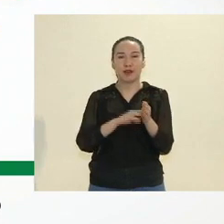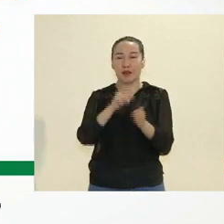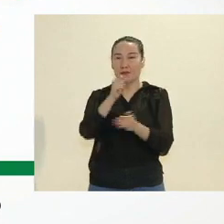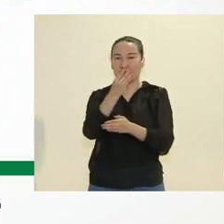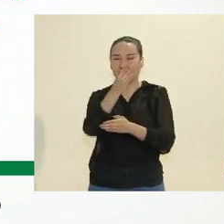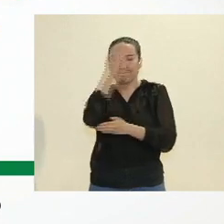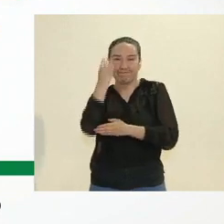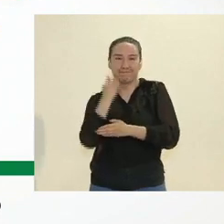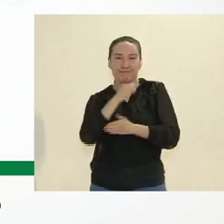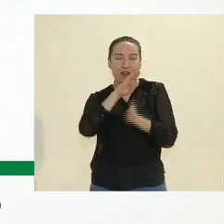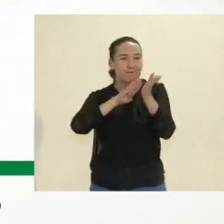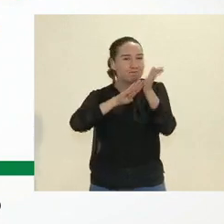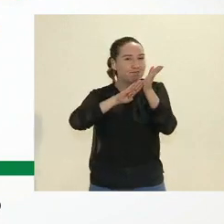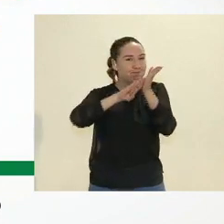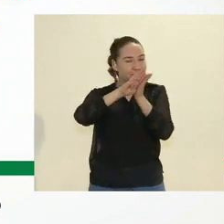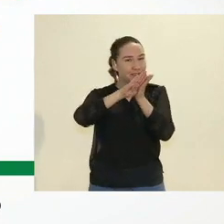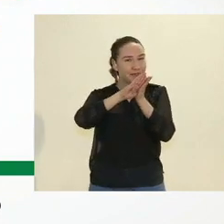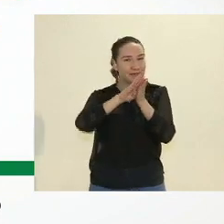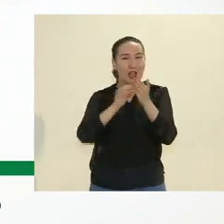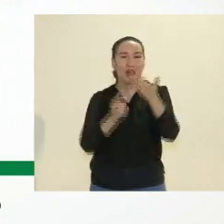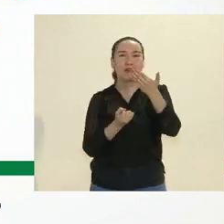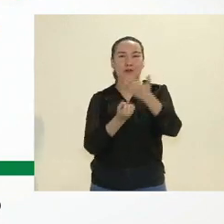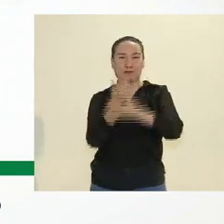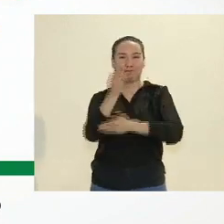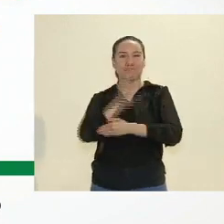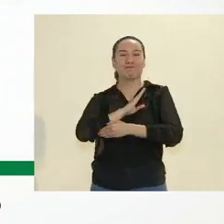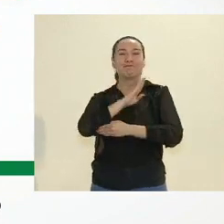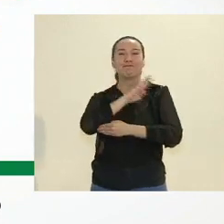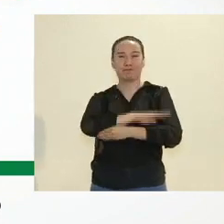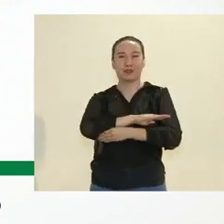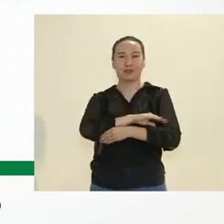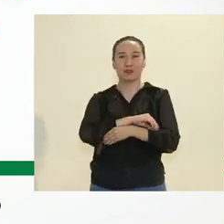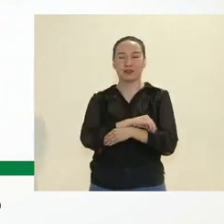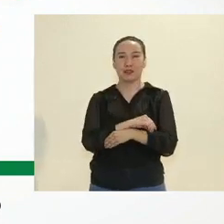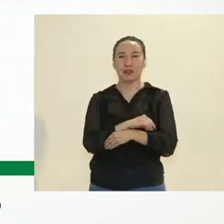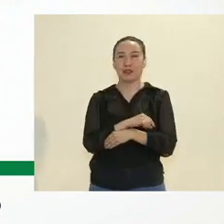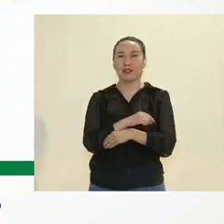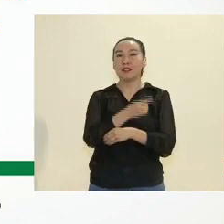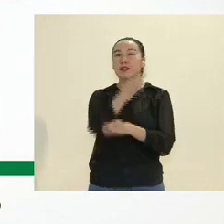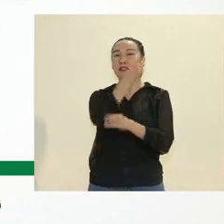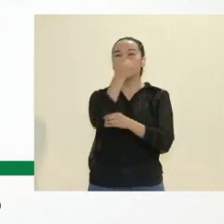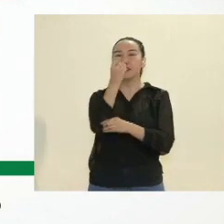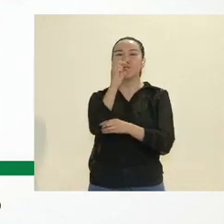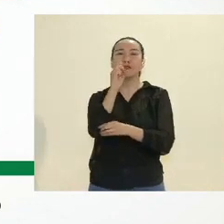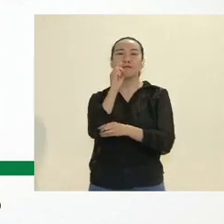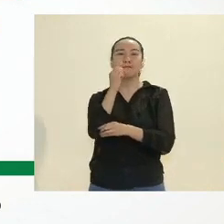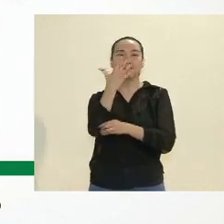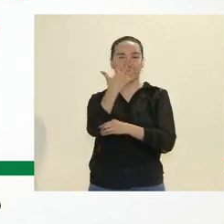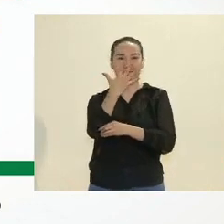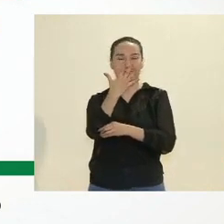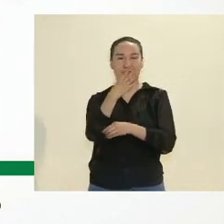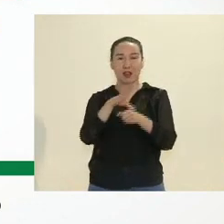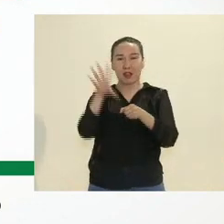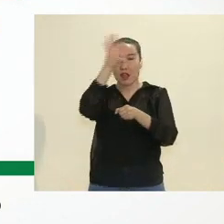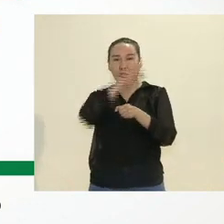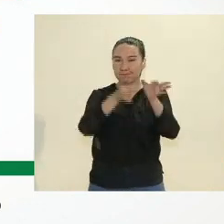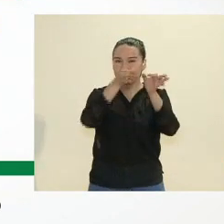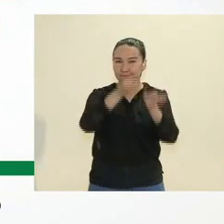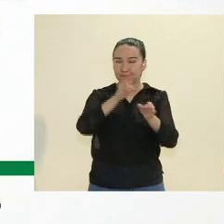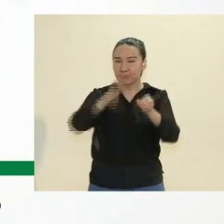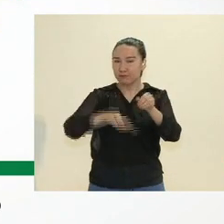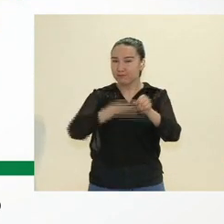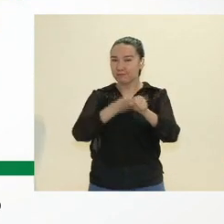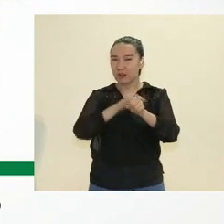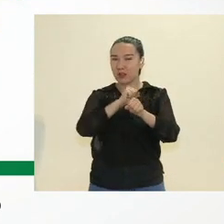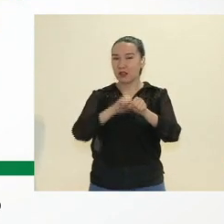positivos anaranjado para cuando se identifiquen entre 250 y 1 a quinientos confirmados rojo en cuanto se